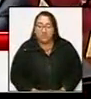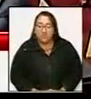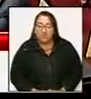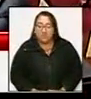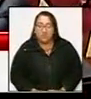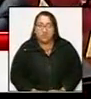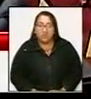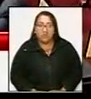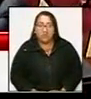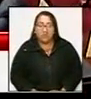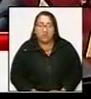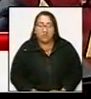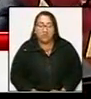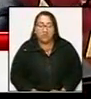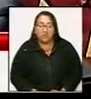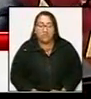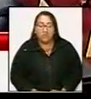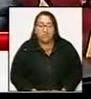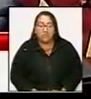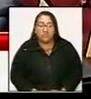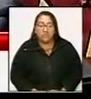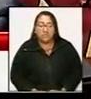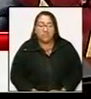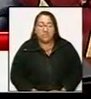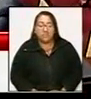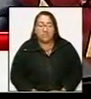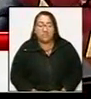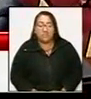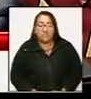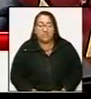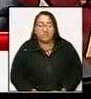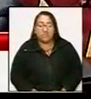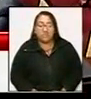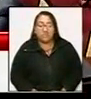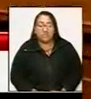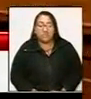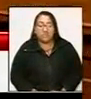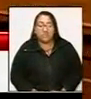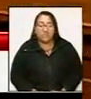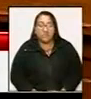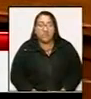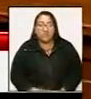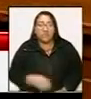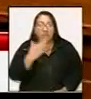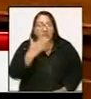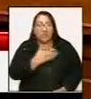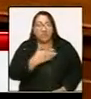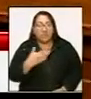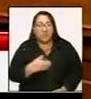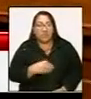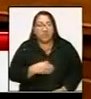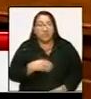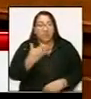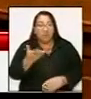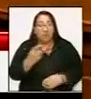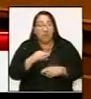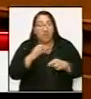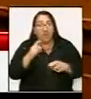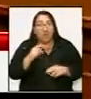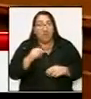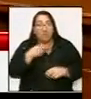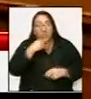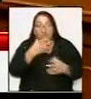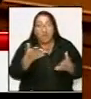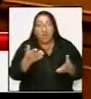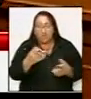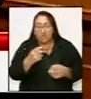Gracias, presidente. Saludar la iniciativa de tener un pleno mujer, saludar la presencia del